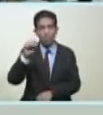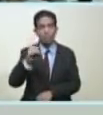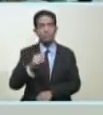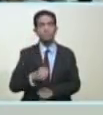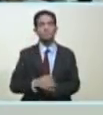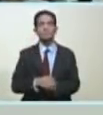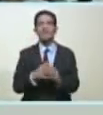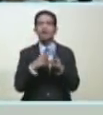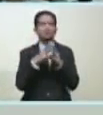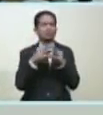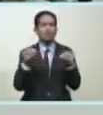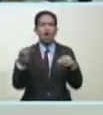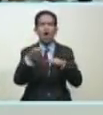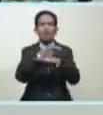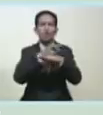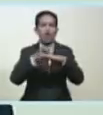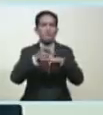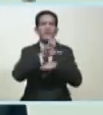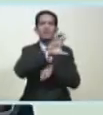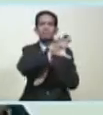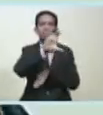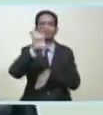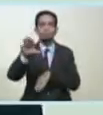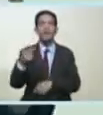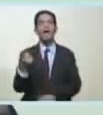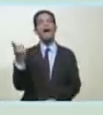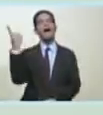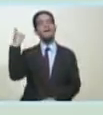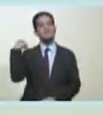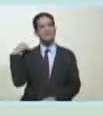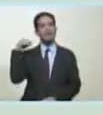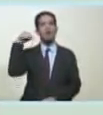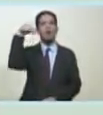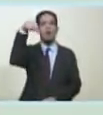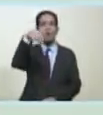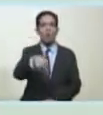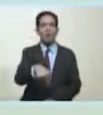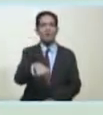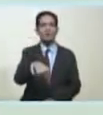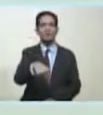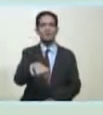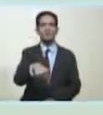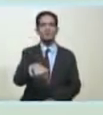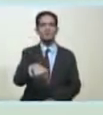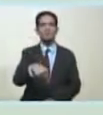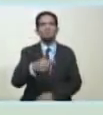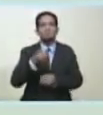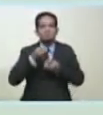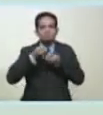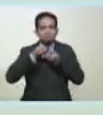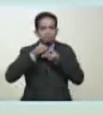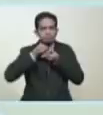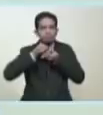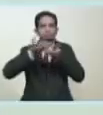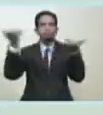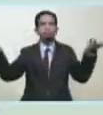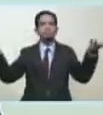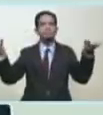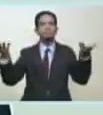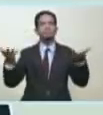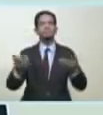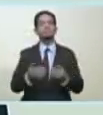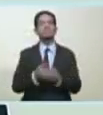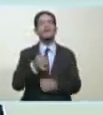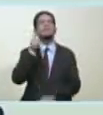A todos los gobiernos que entre ayer, hoy, de manera pública, con comunicado,